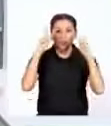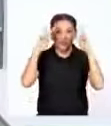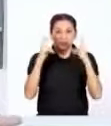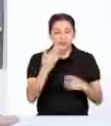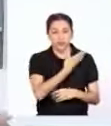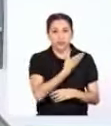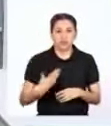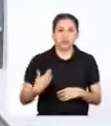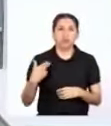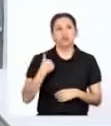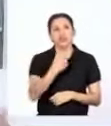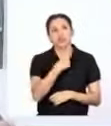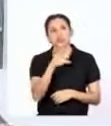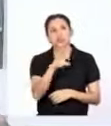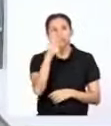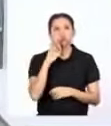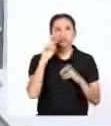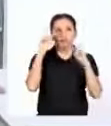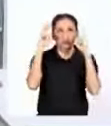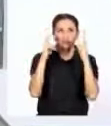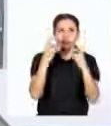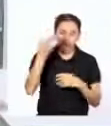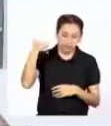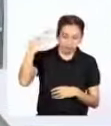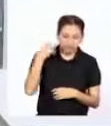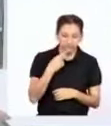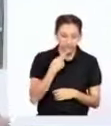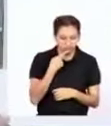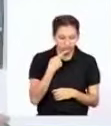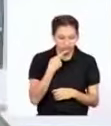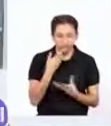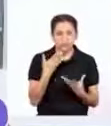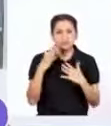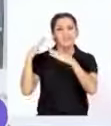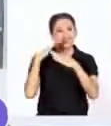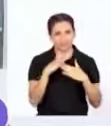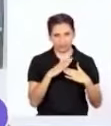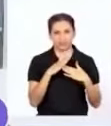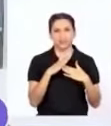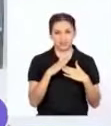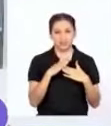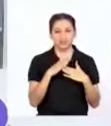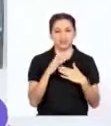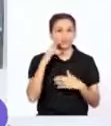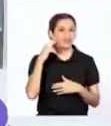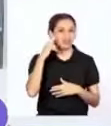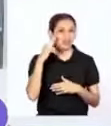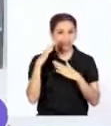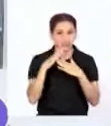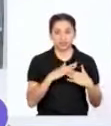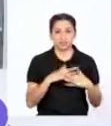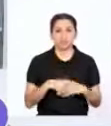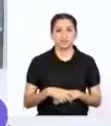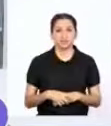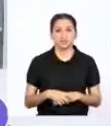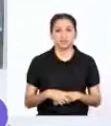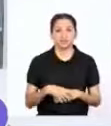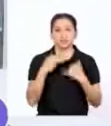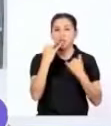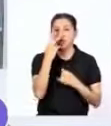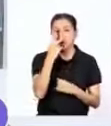Claro, el asunto público que hemos seleccionado en uno de los programas anteriores es la discriminación